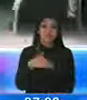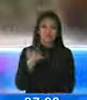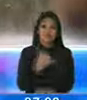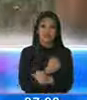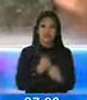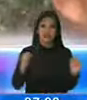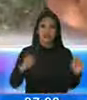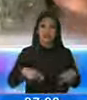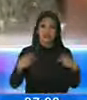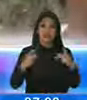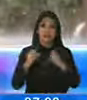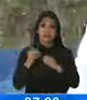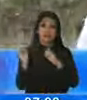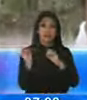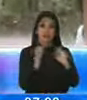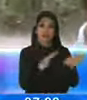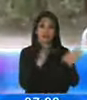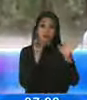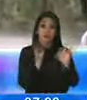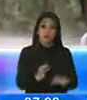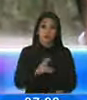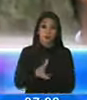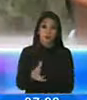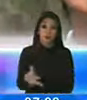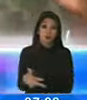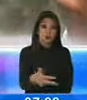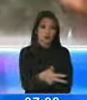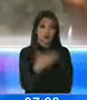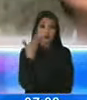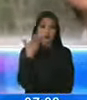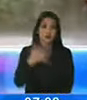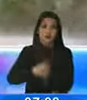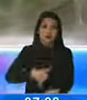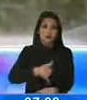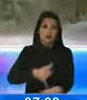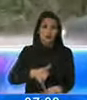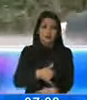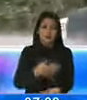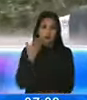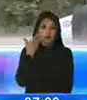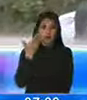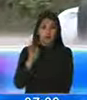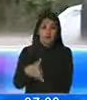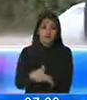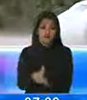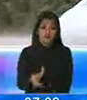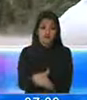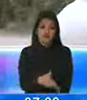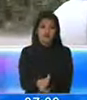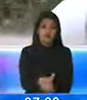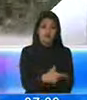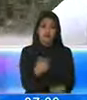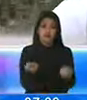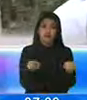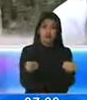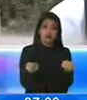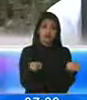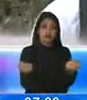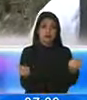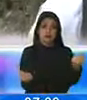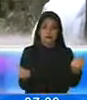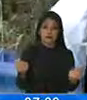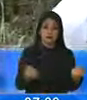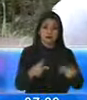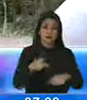contarlo. Y me encontré justo aquí en esta curva, nadie se esperaría que haya aceite regado ahí. Y traté de controlar el vehículo, pero ya